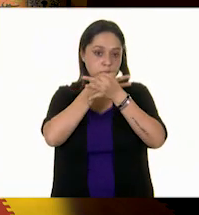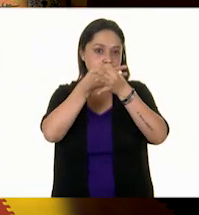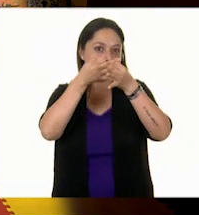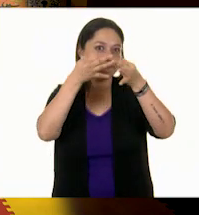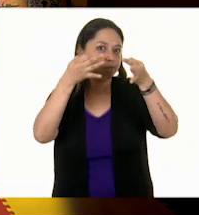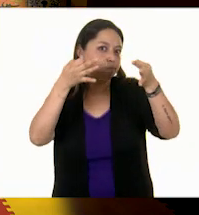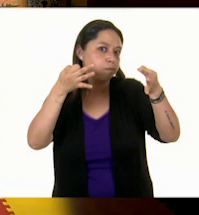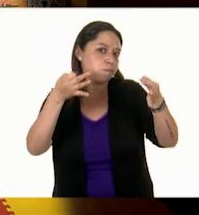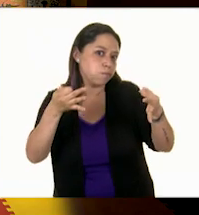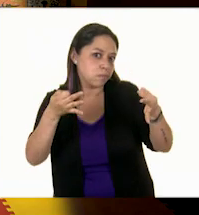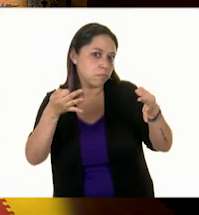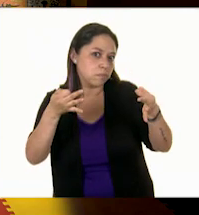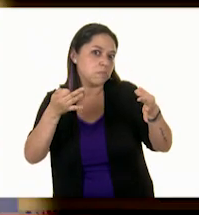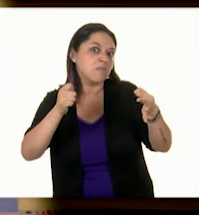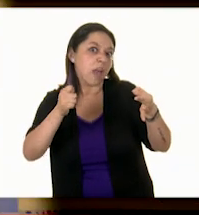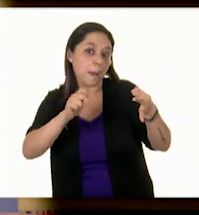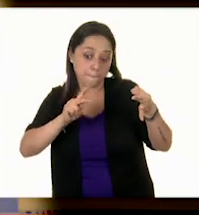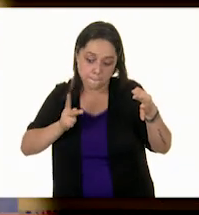misteriosa pregunta,